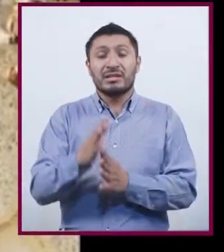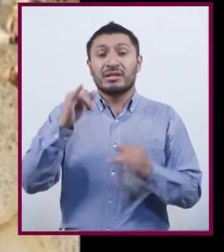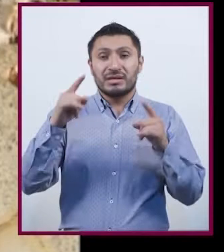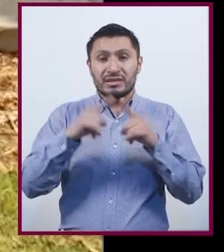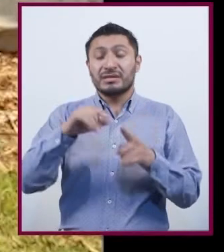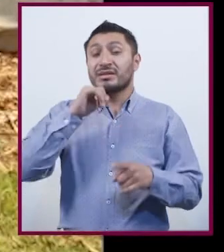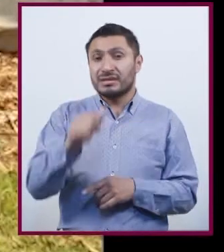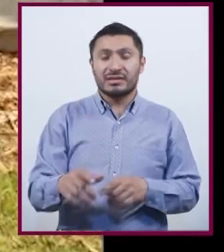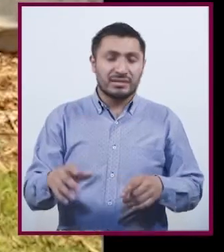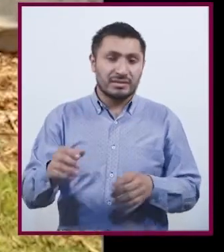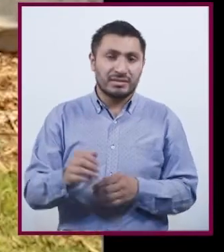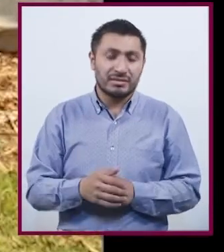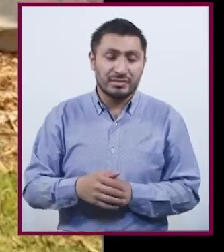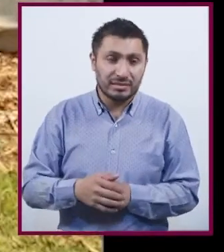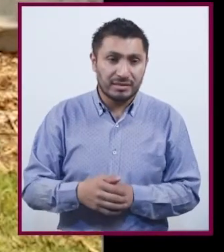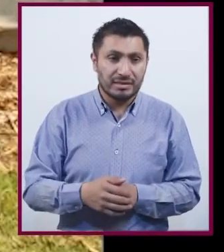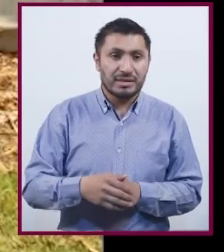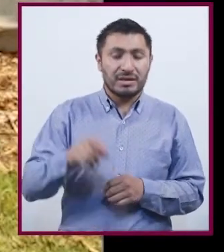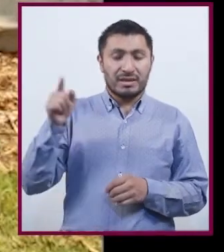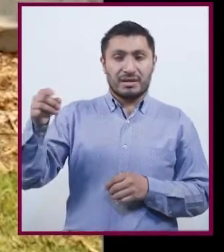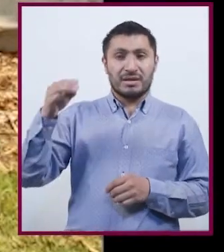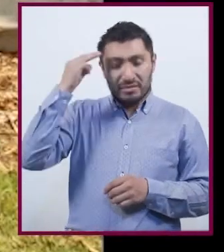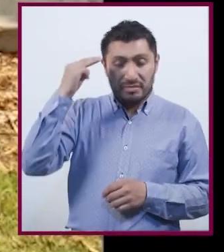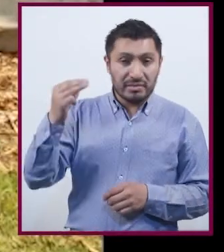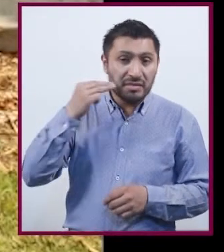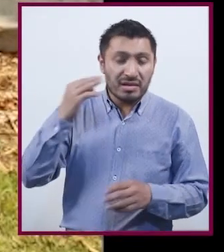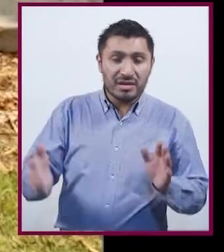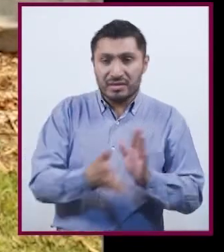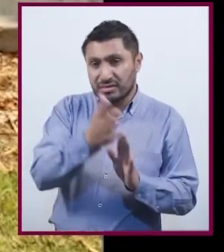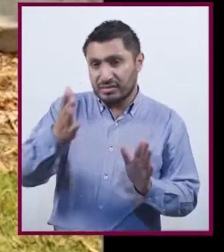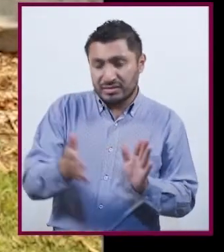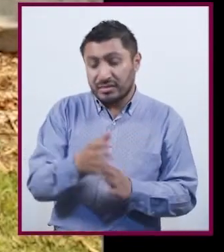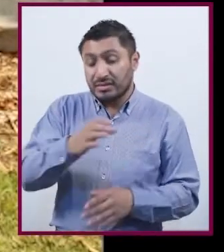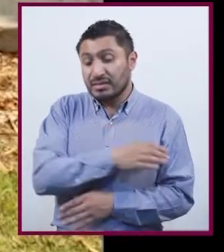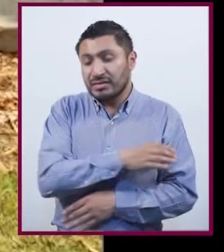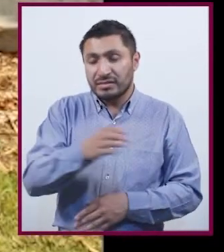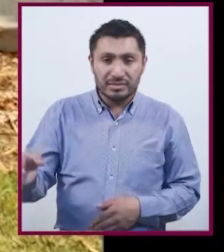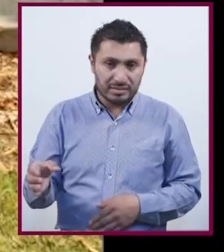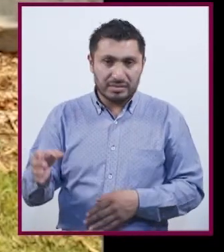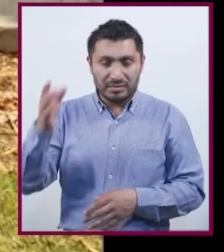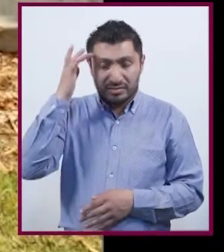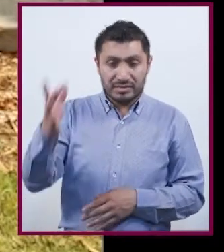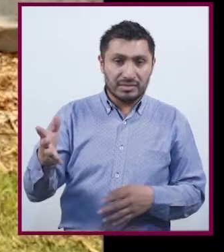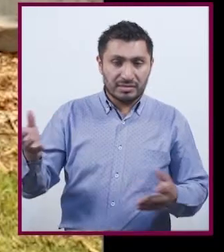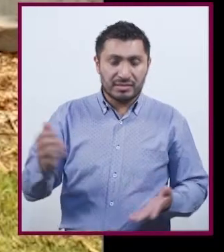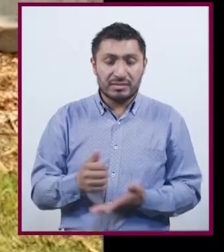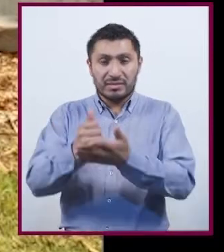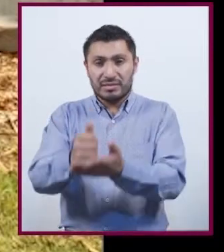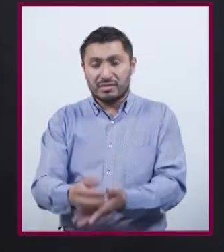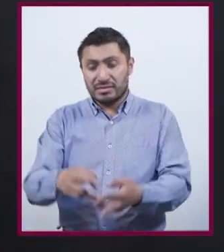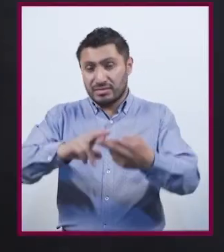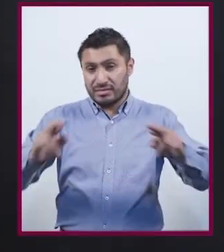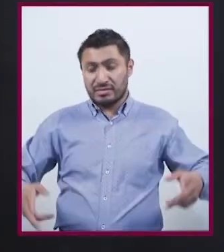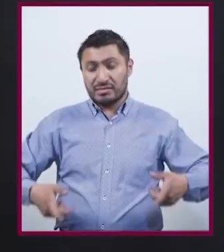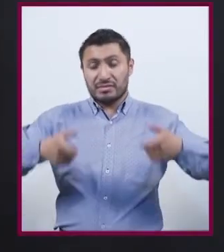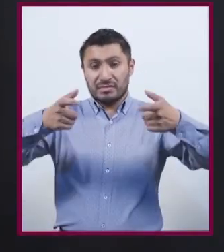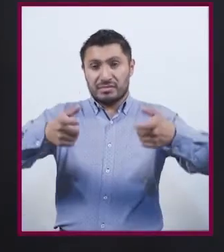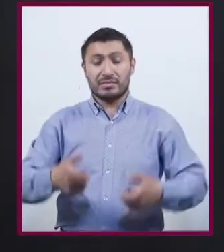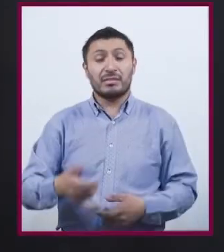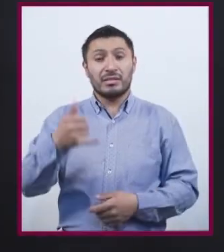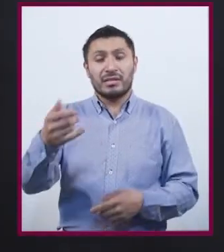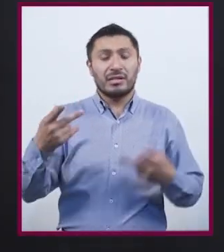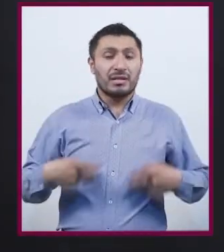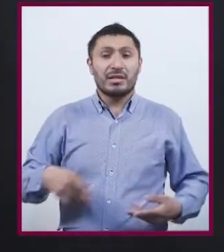de Mérida construyó un cementerio echando mano de recursos propios y de los habitantes de la ciudad. Al quedar listo,